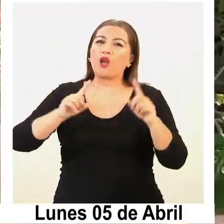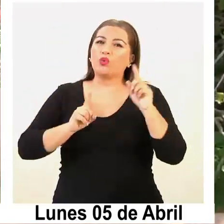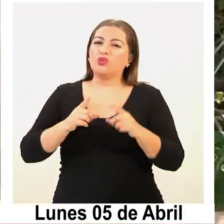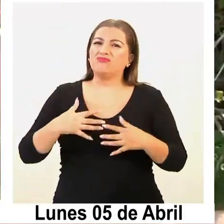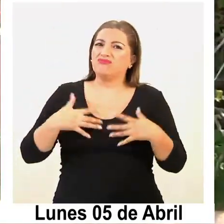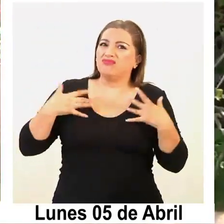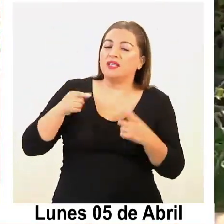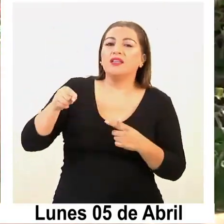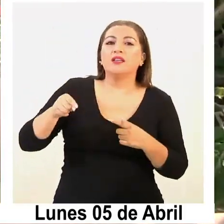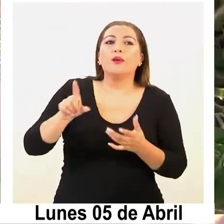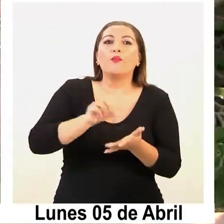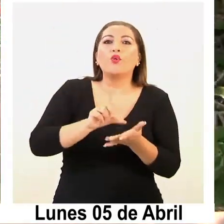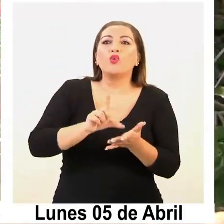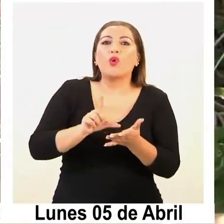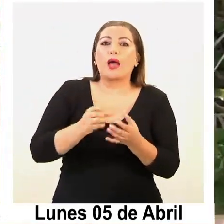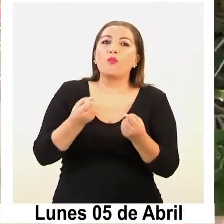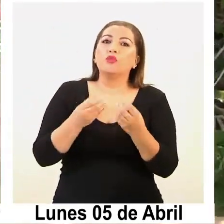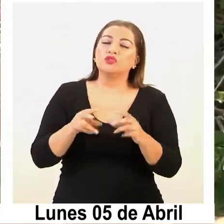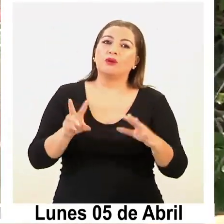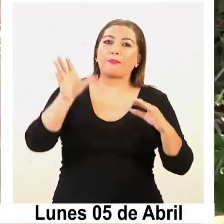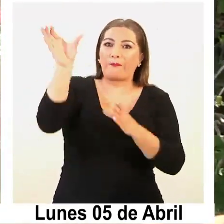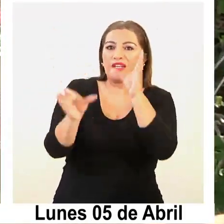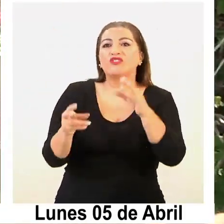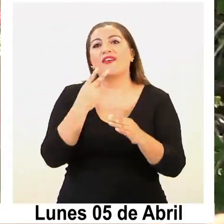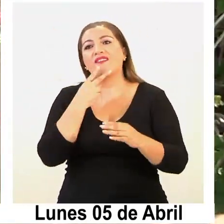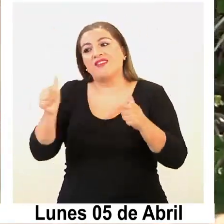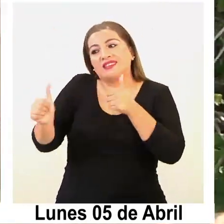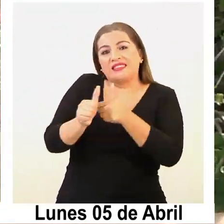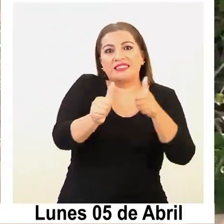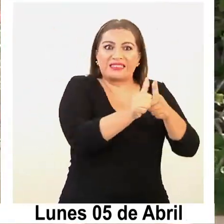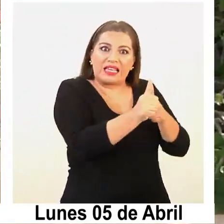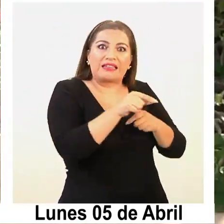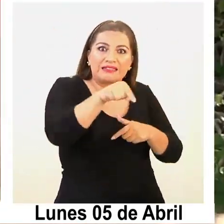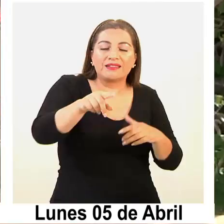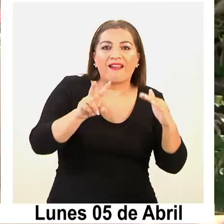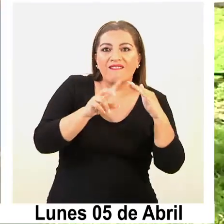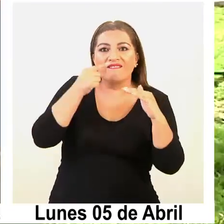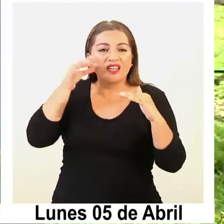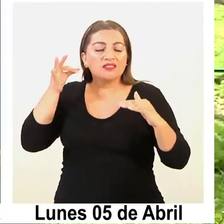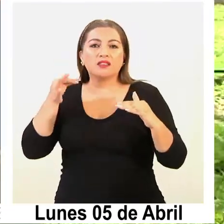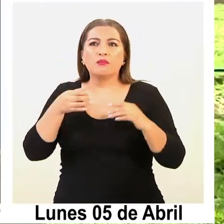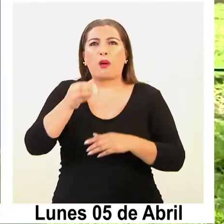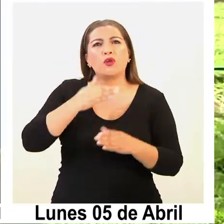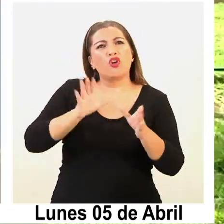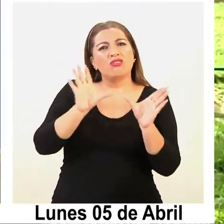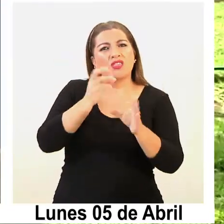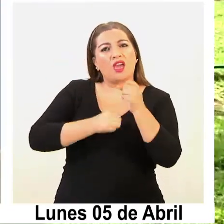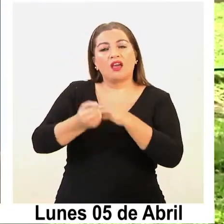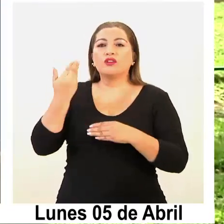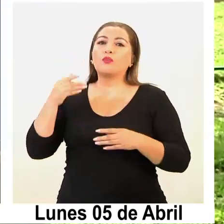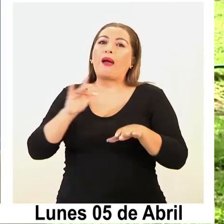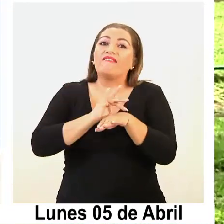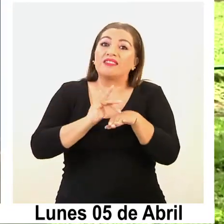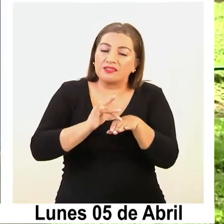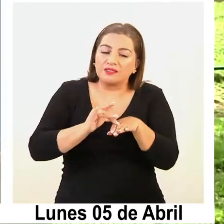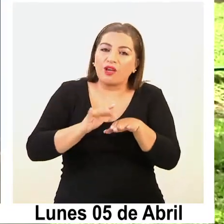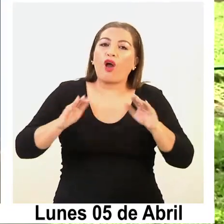agresivos porque ya estamos en una zona bastante rural y que ya está más poblada que hace por lo menos 10 años atrás.